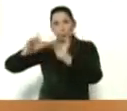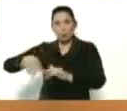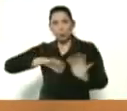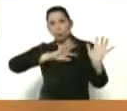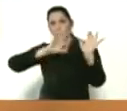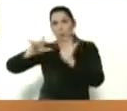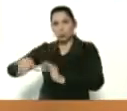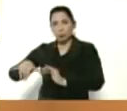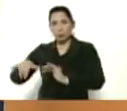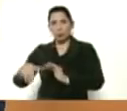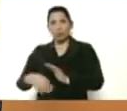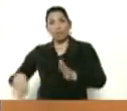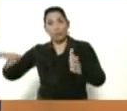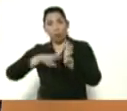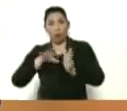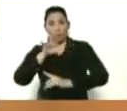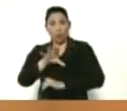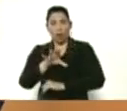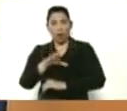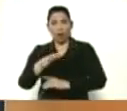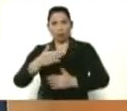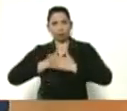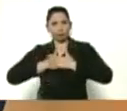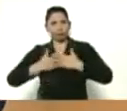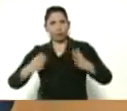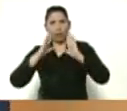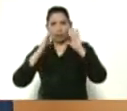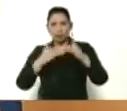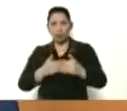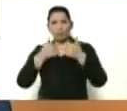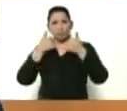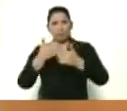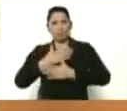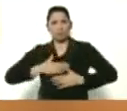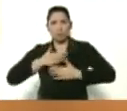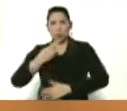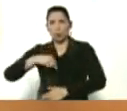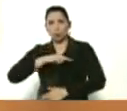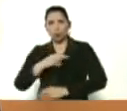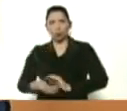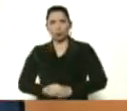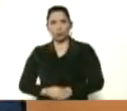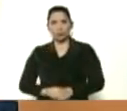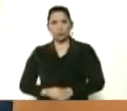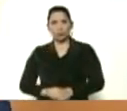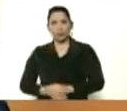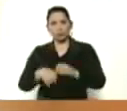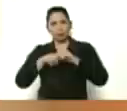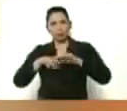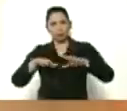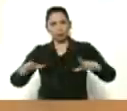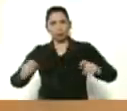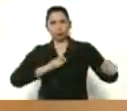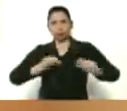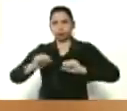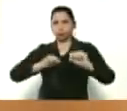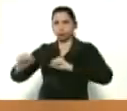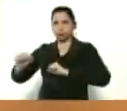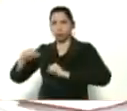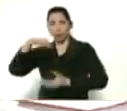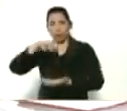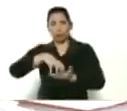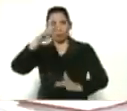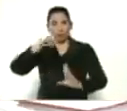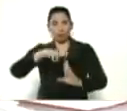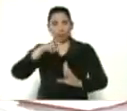por miles, para poder darle la atención debida, pues hemos tenido que colocar un despliegue logístico en el estado Táchira. Supera la cifra del